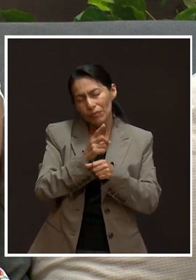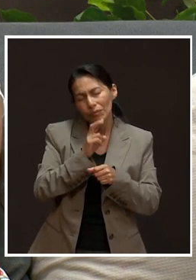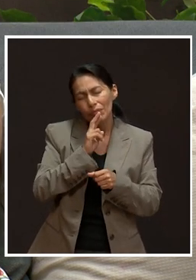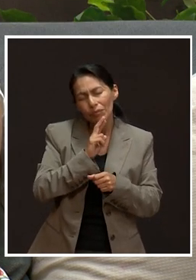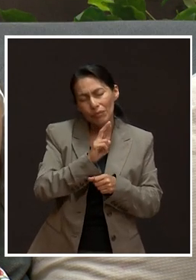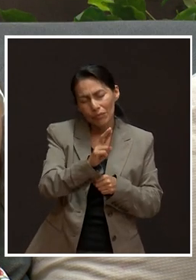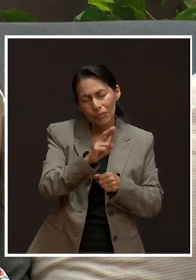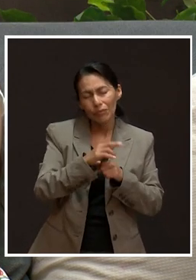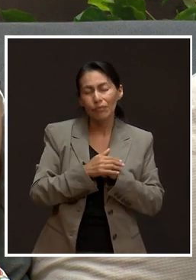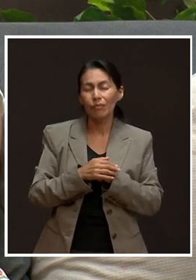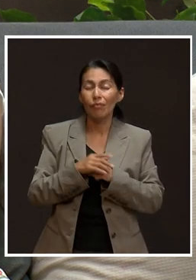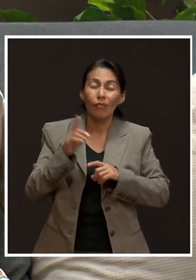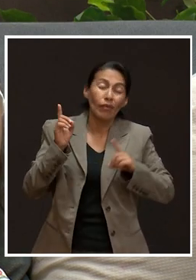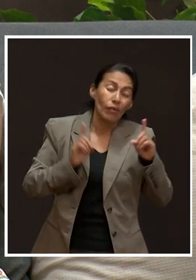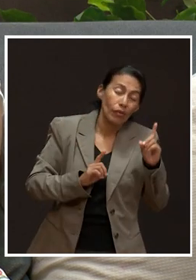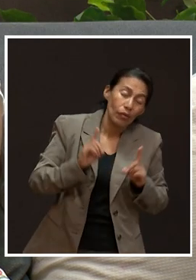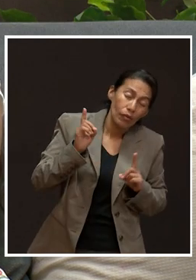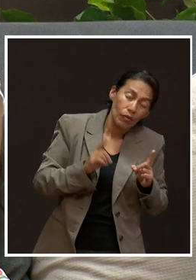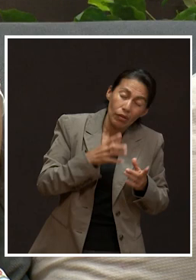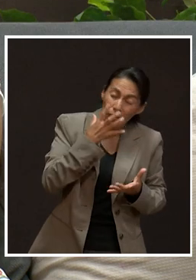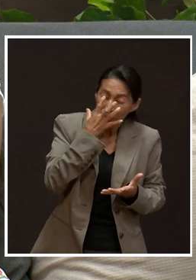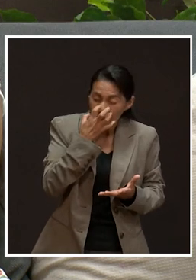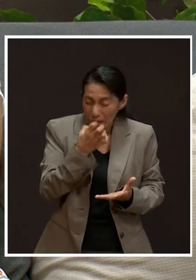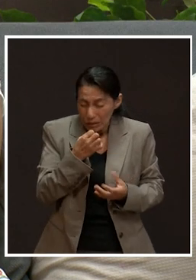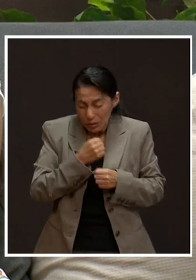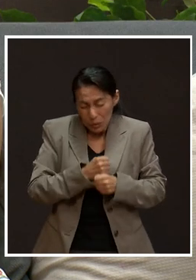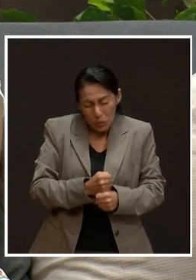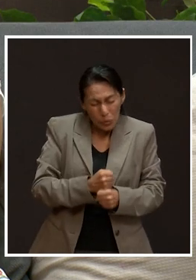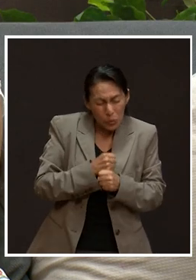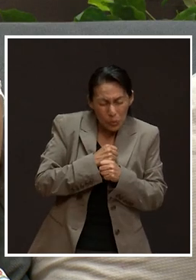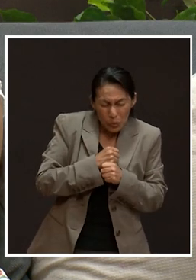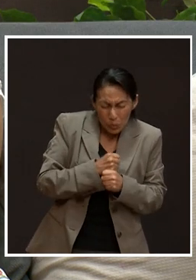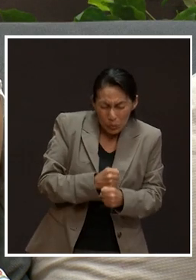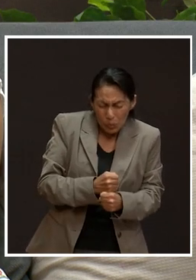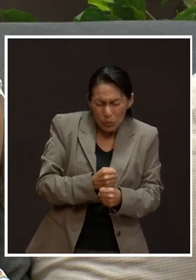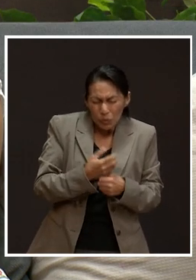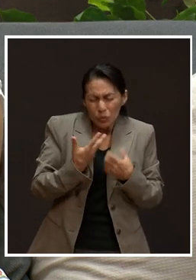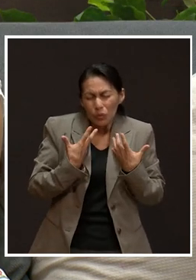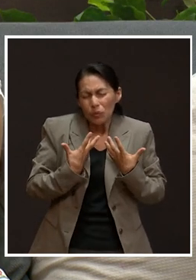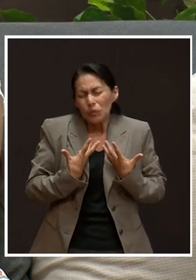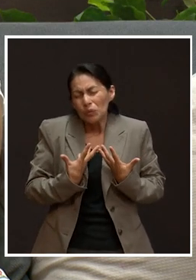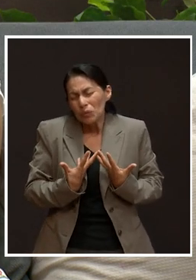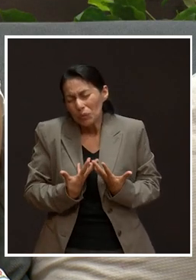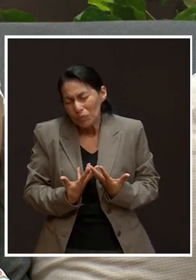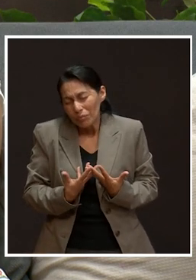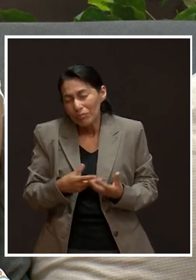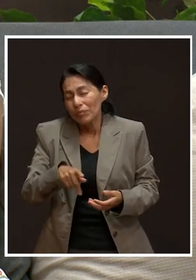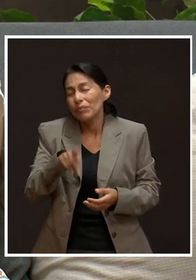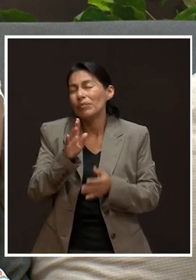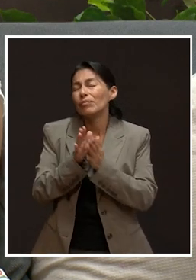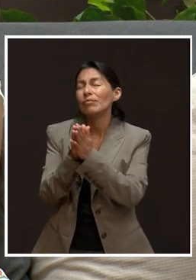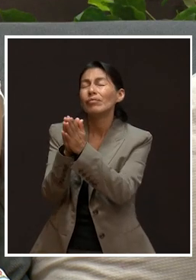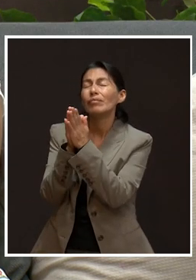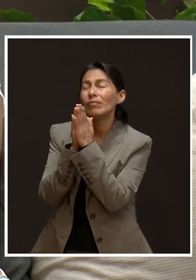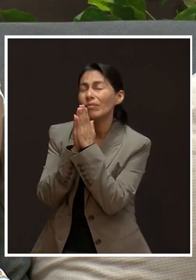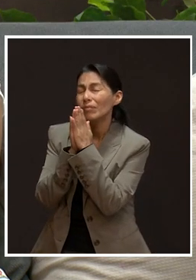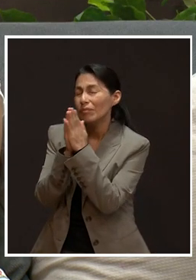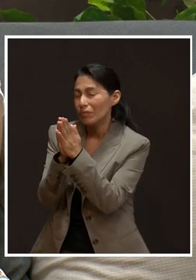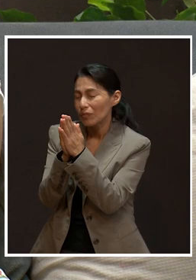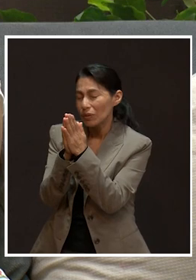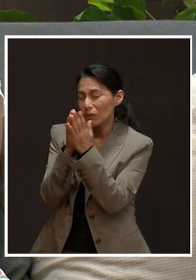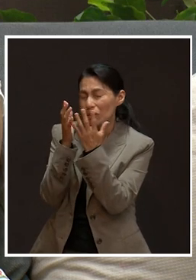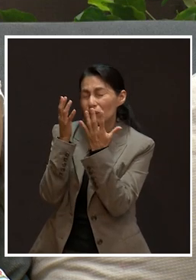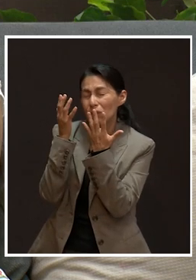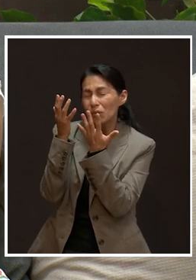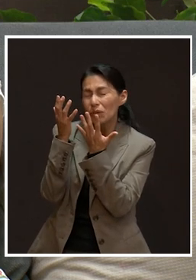oración de esta noche. Y, Señor, tal vez estemos tristes, estemos angustiados.